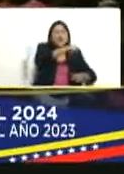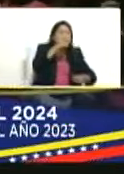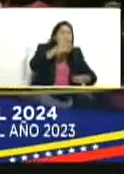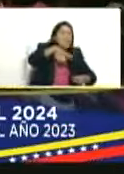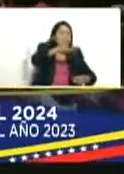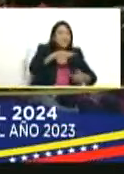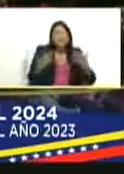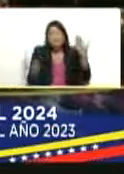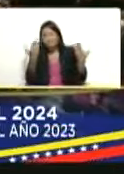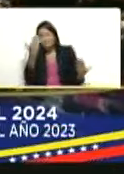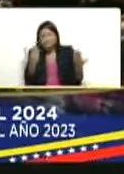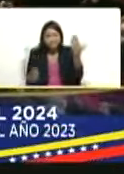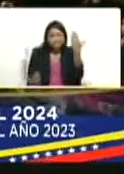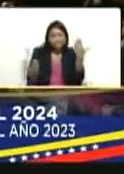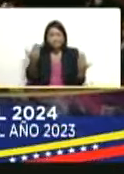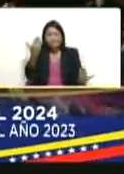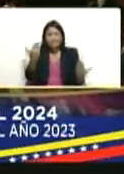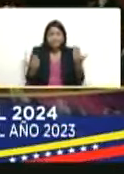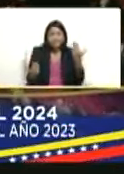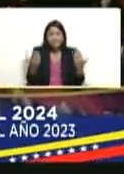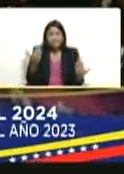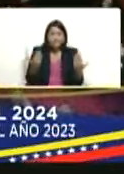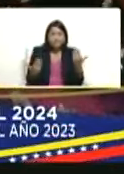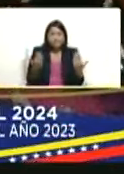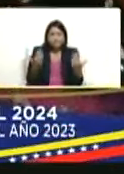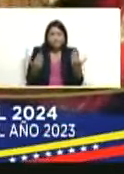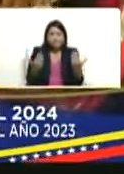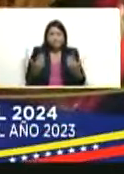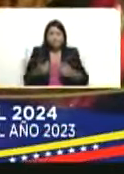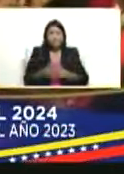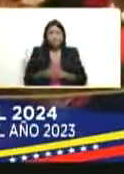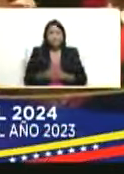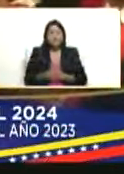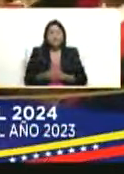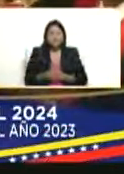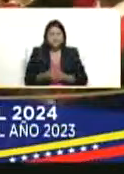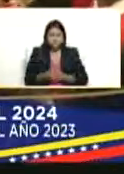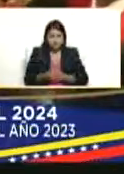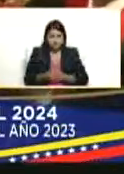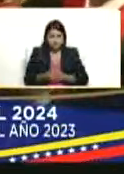están los apellidos y dónde está la patria?